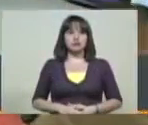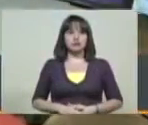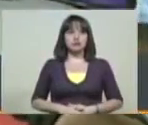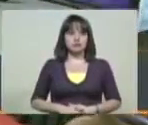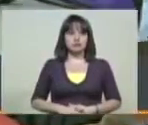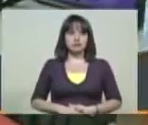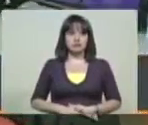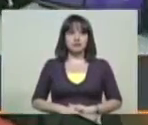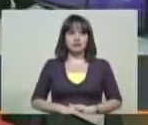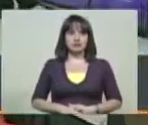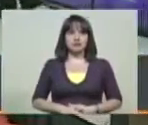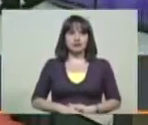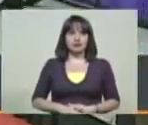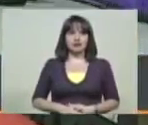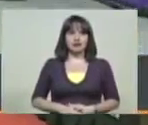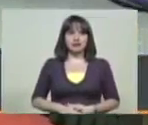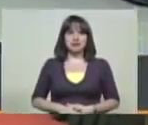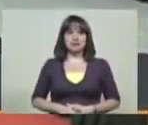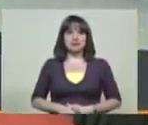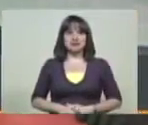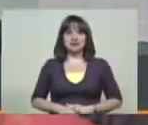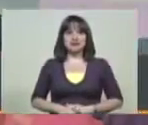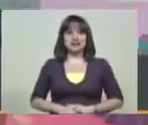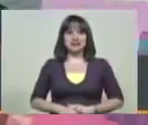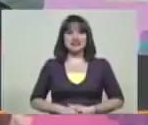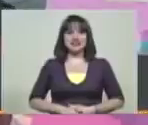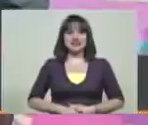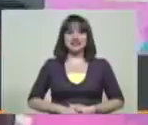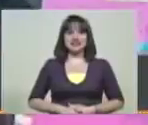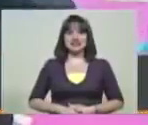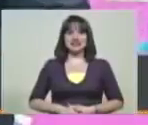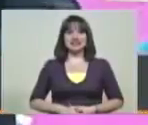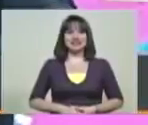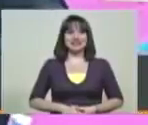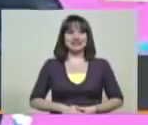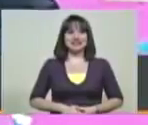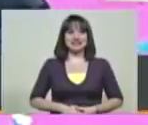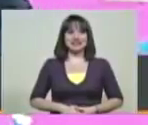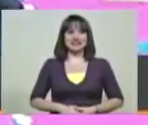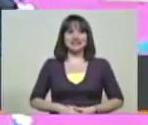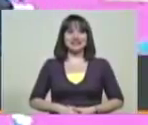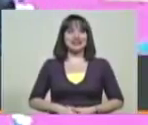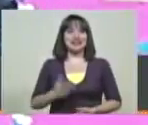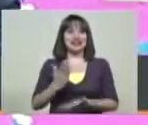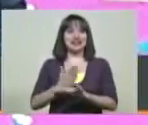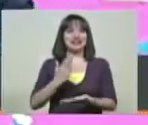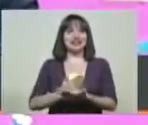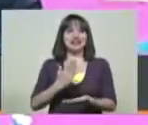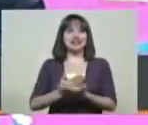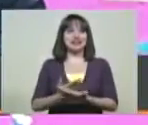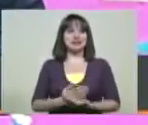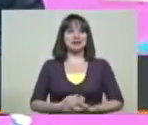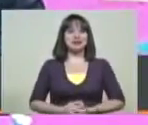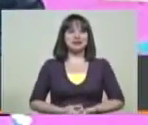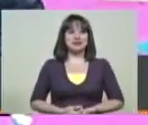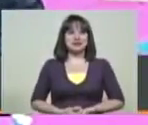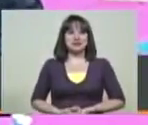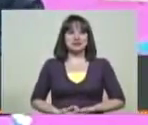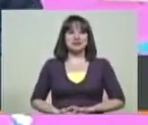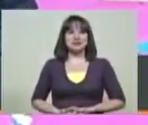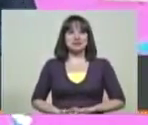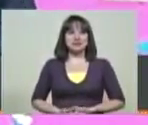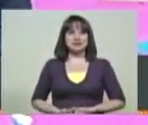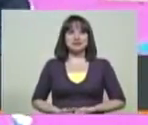otras definiciones más amplia más profunda más abarcadoras claro de siempre pero ya vimos